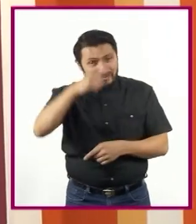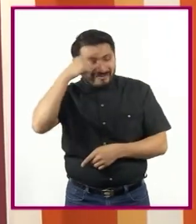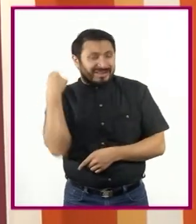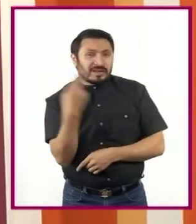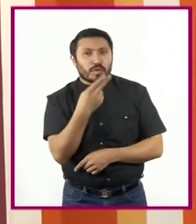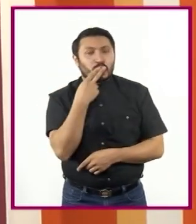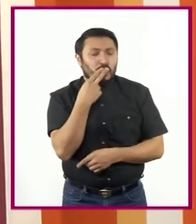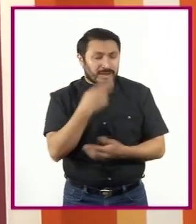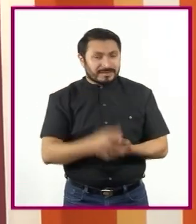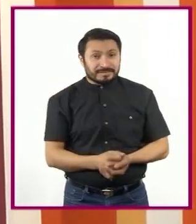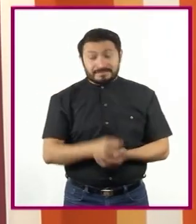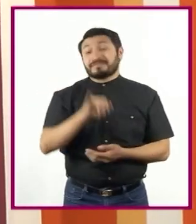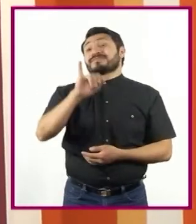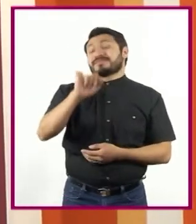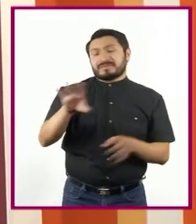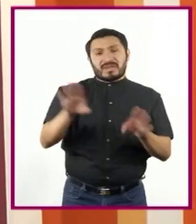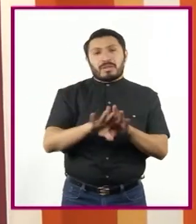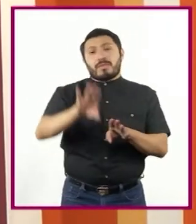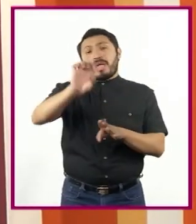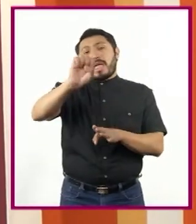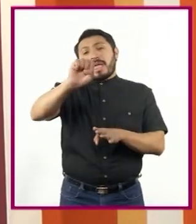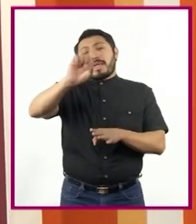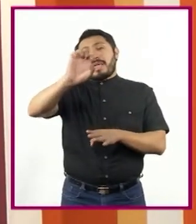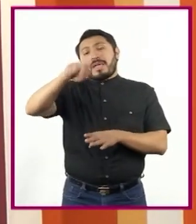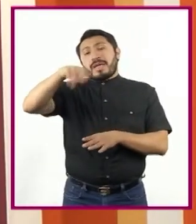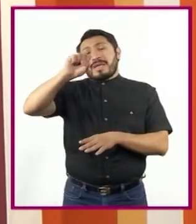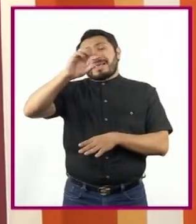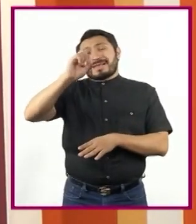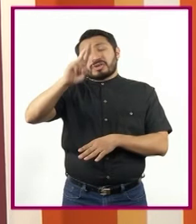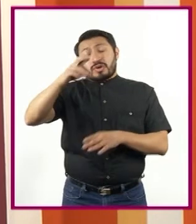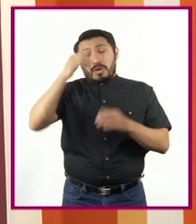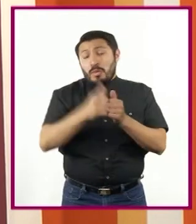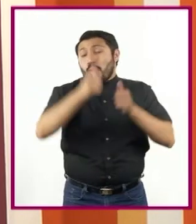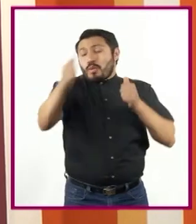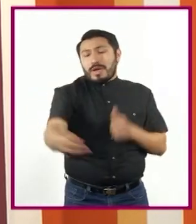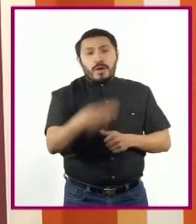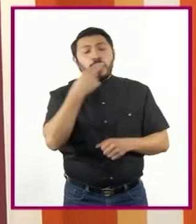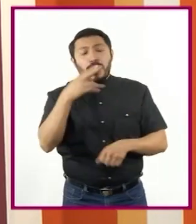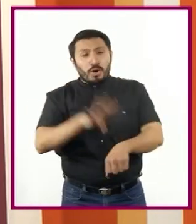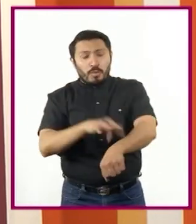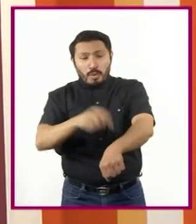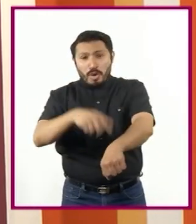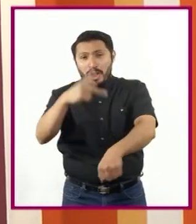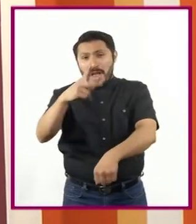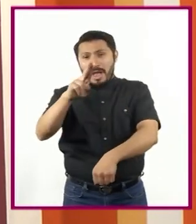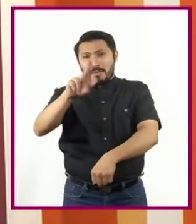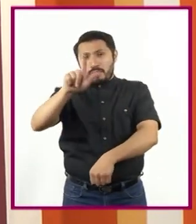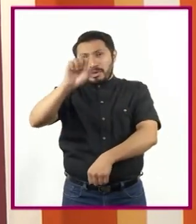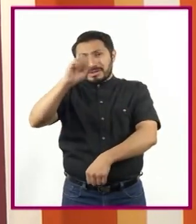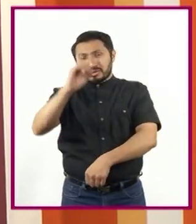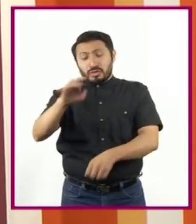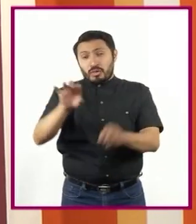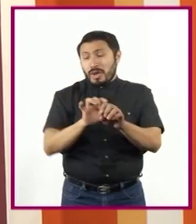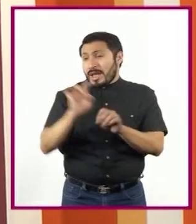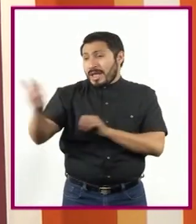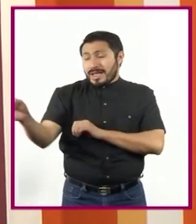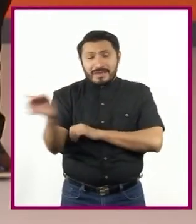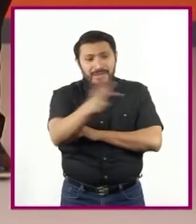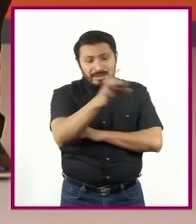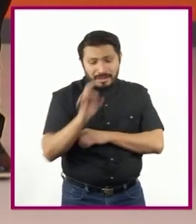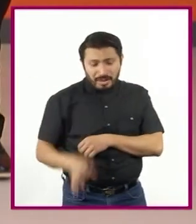es, Vicente, como sensores de distancia que funcionan por medio de pulsos que rebotan en los objetos y logran medir la